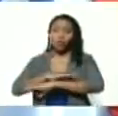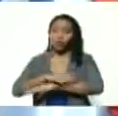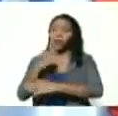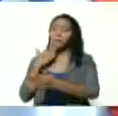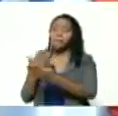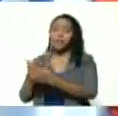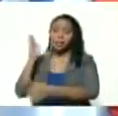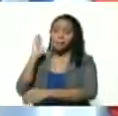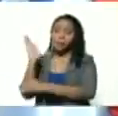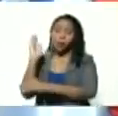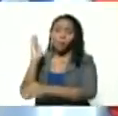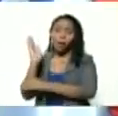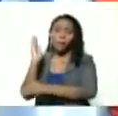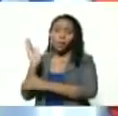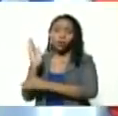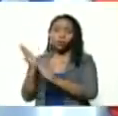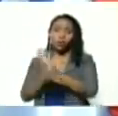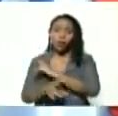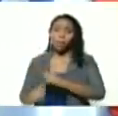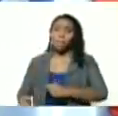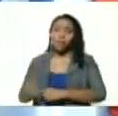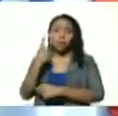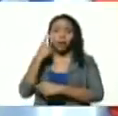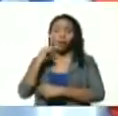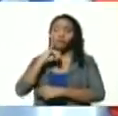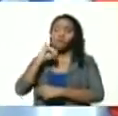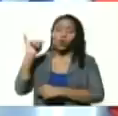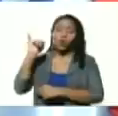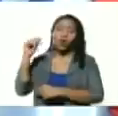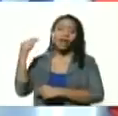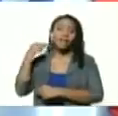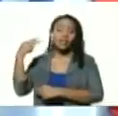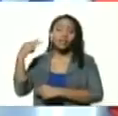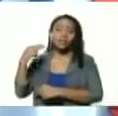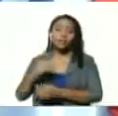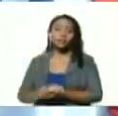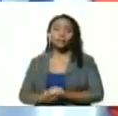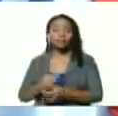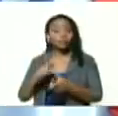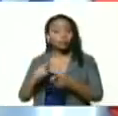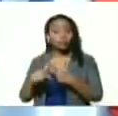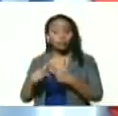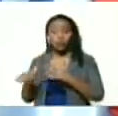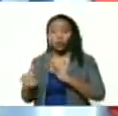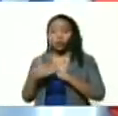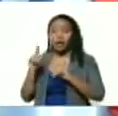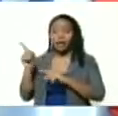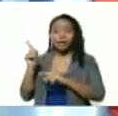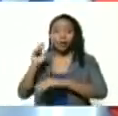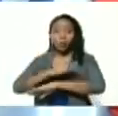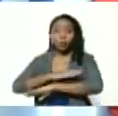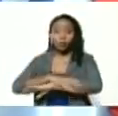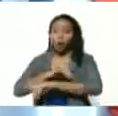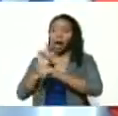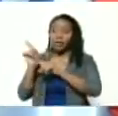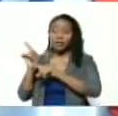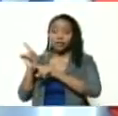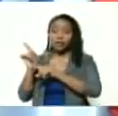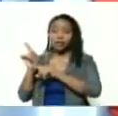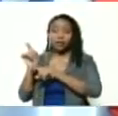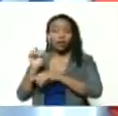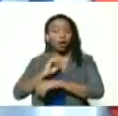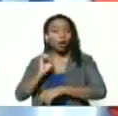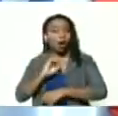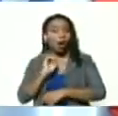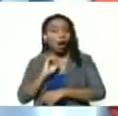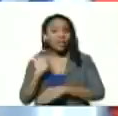sanciones, y lo primero es que denuncie la víctima. Entonces, si estamos en contra de acciones como esa o